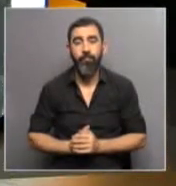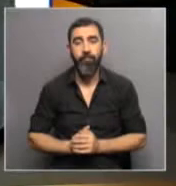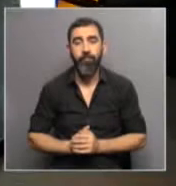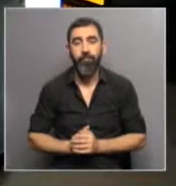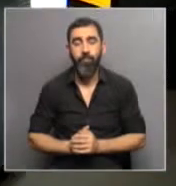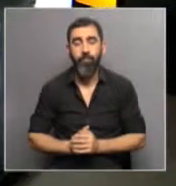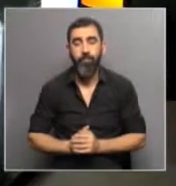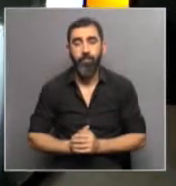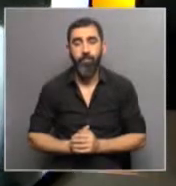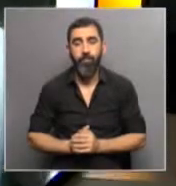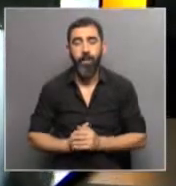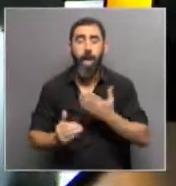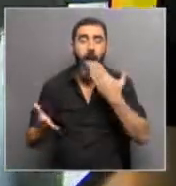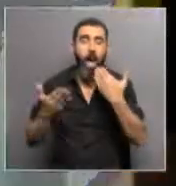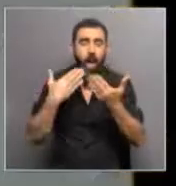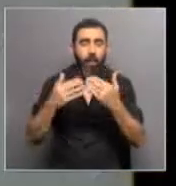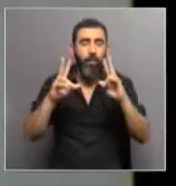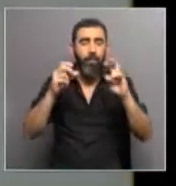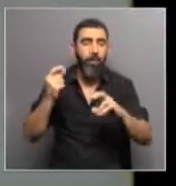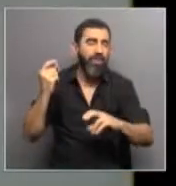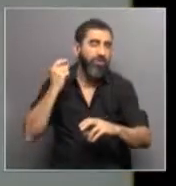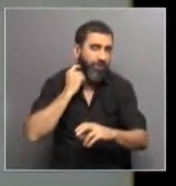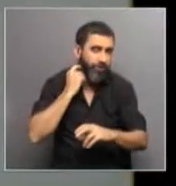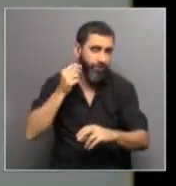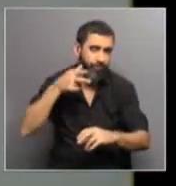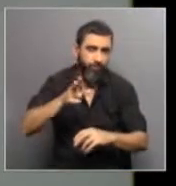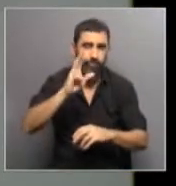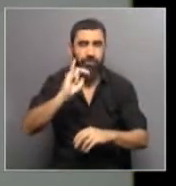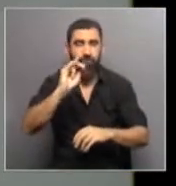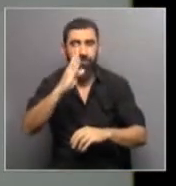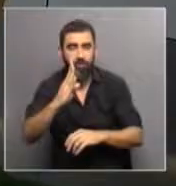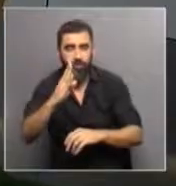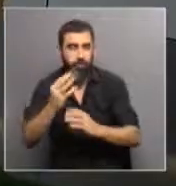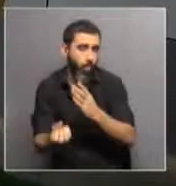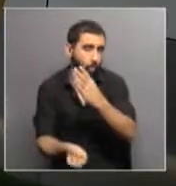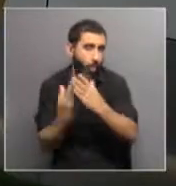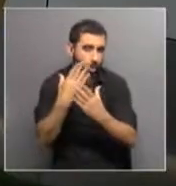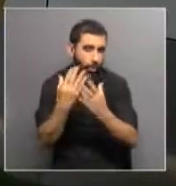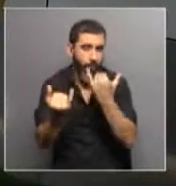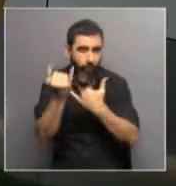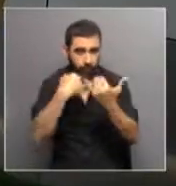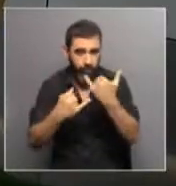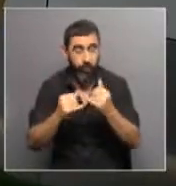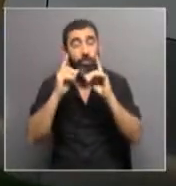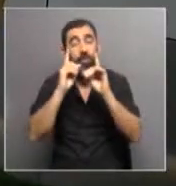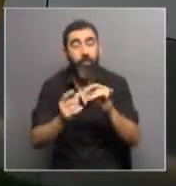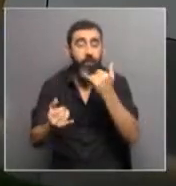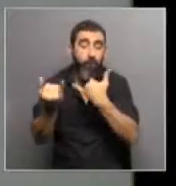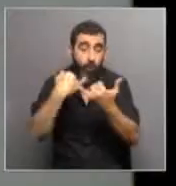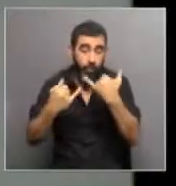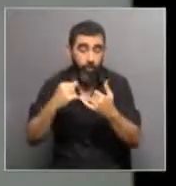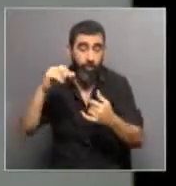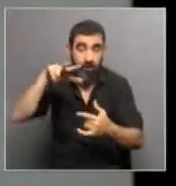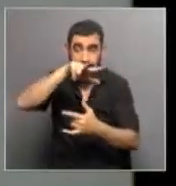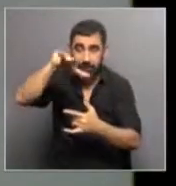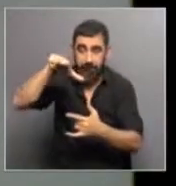A ver, Miguel, hablamos de chips más modernos que los que hoy se usan para la trazabilidad, hablamos de información que puede venir de un